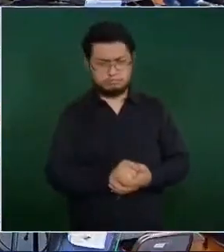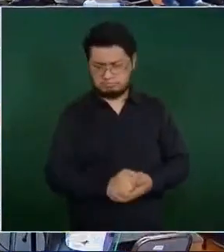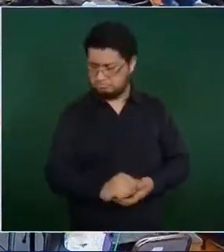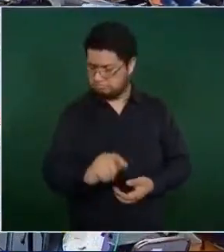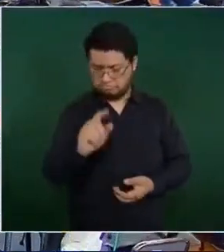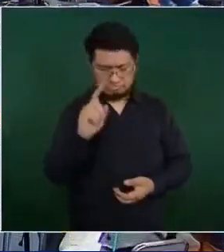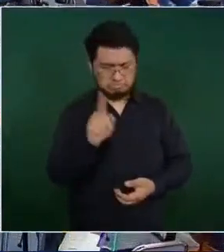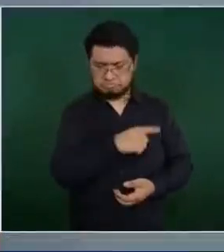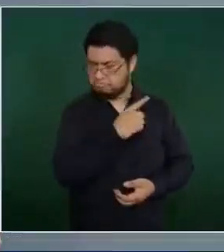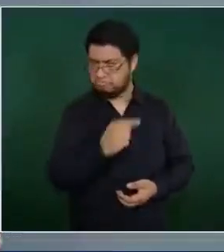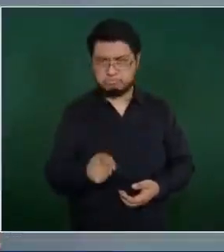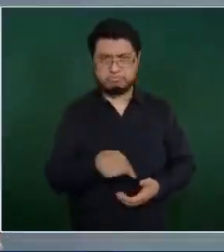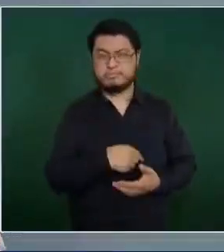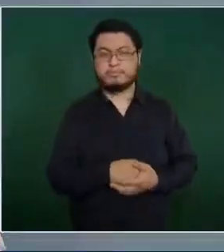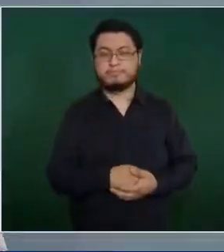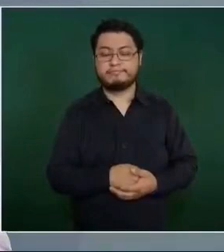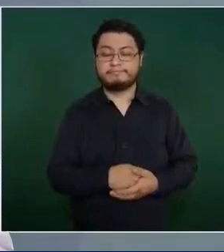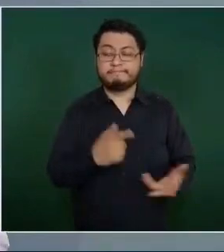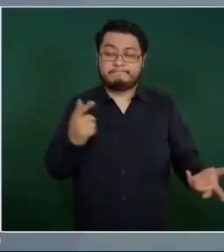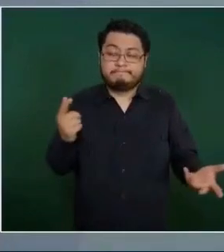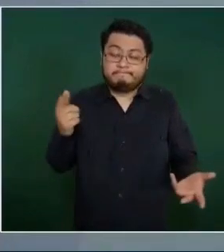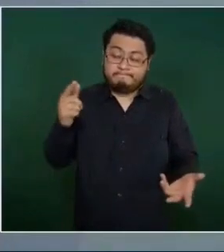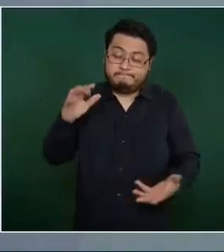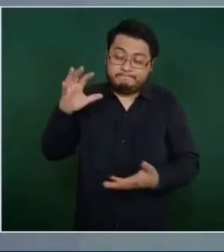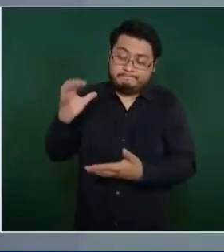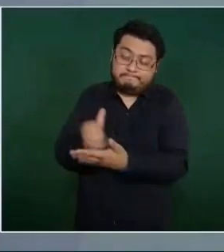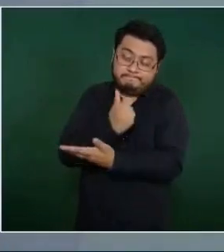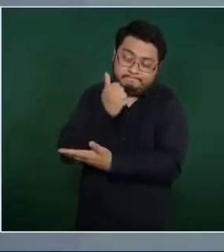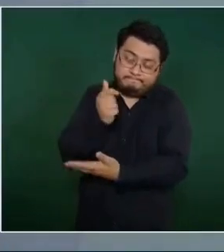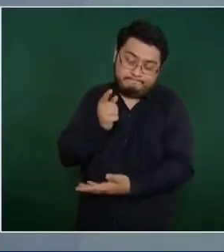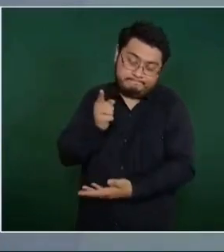y pues ganaron, ¿no?,